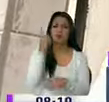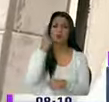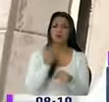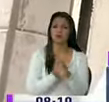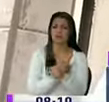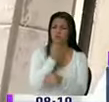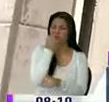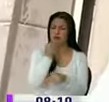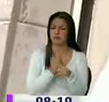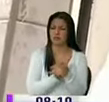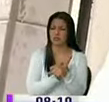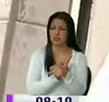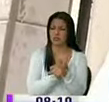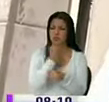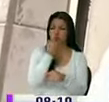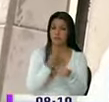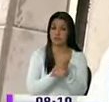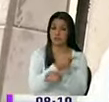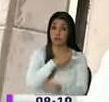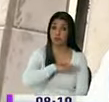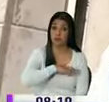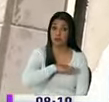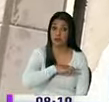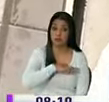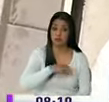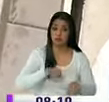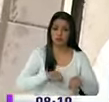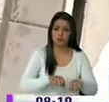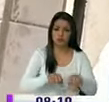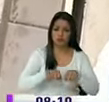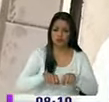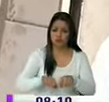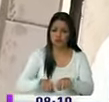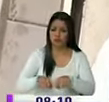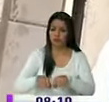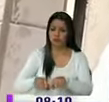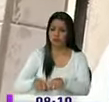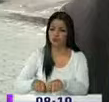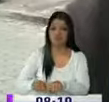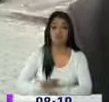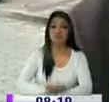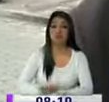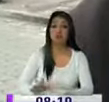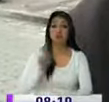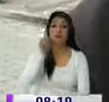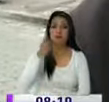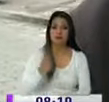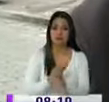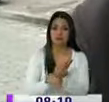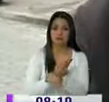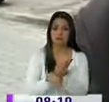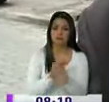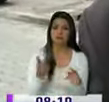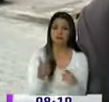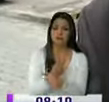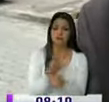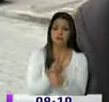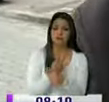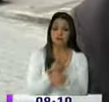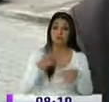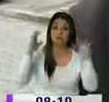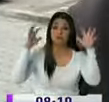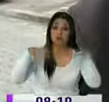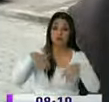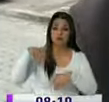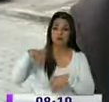que estuvo aquí el municipio haciendo de poder limpiar eso, pero de no más. Es un peligro. Cuando llueve, pues se puede caer, se